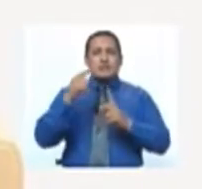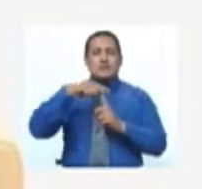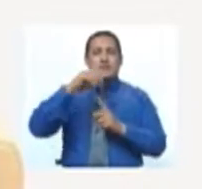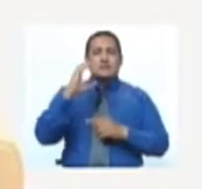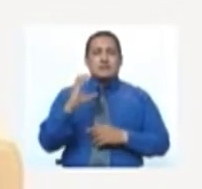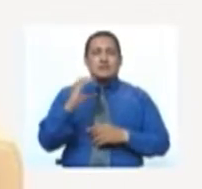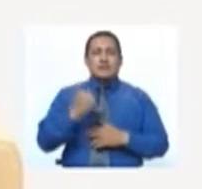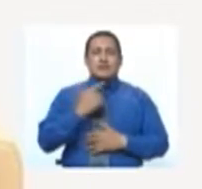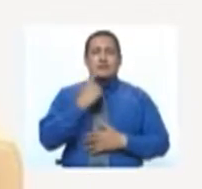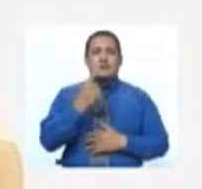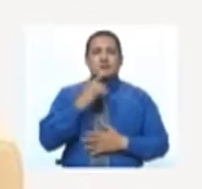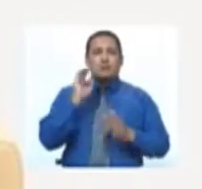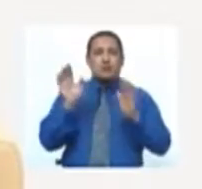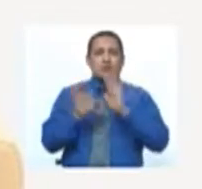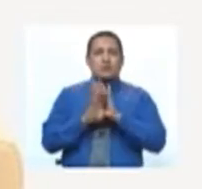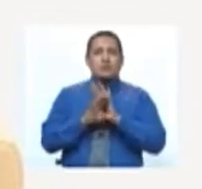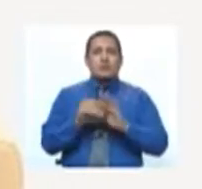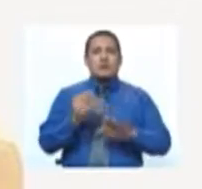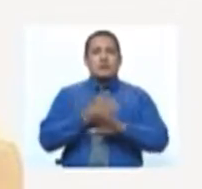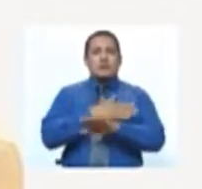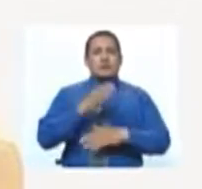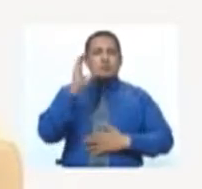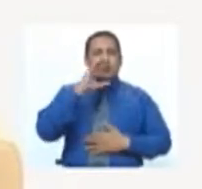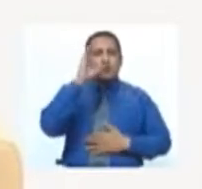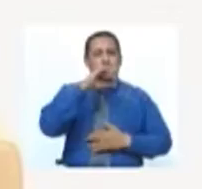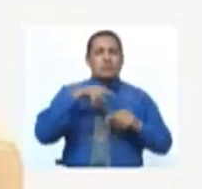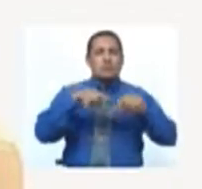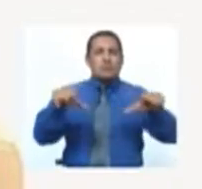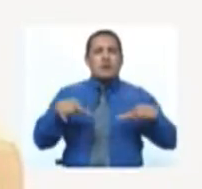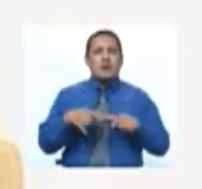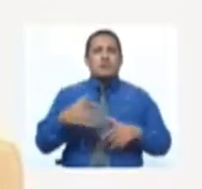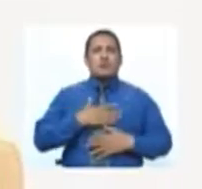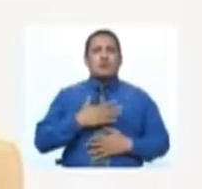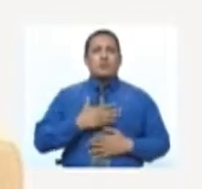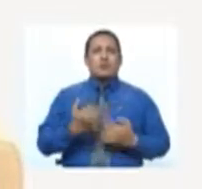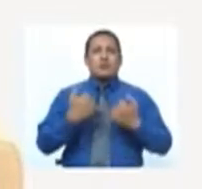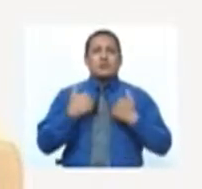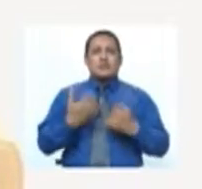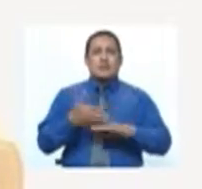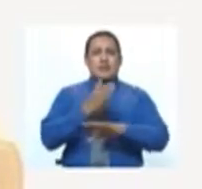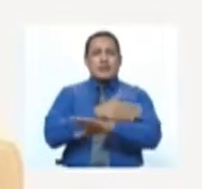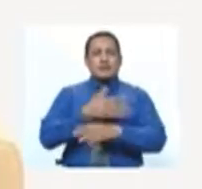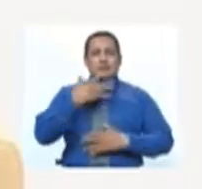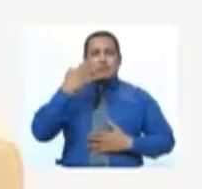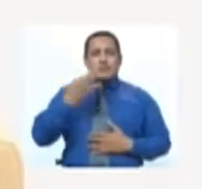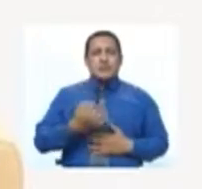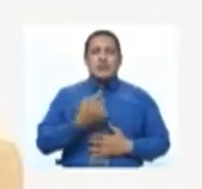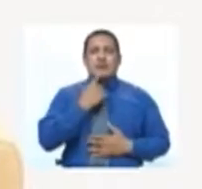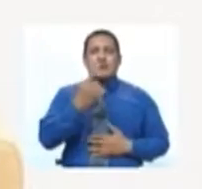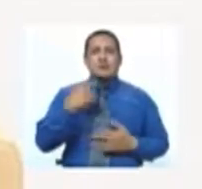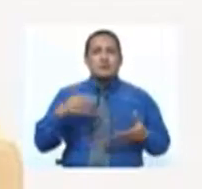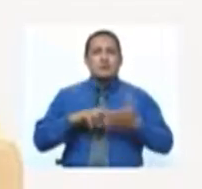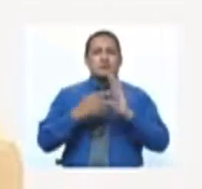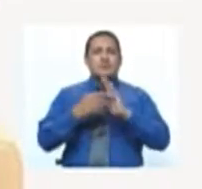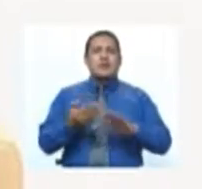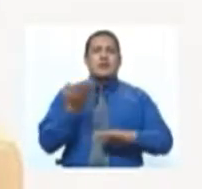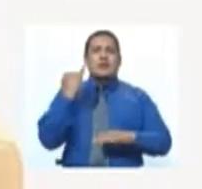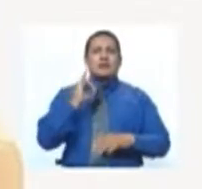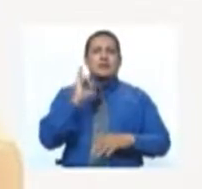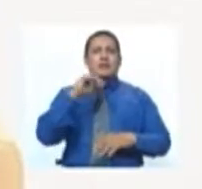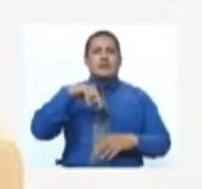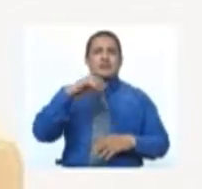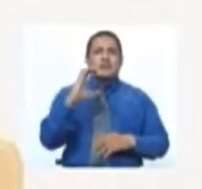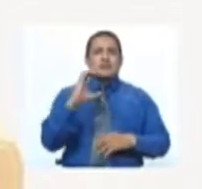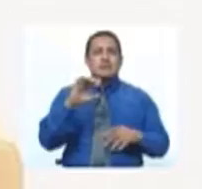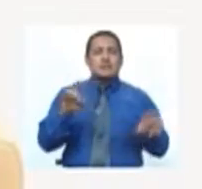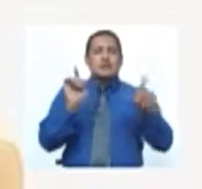Tribunal Constitucional, que estaba buscando un local propio, porque el que tiene en realidad es de lo que era el Instituto Nacional